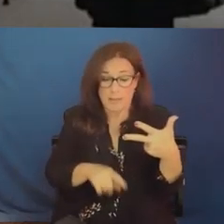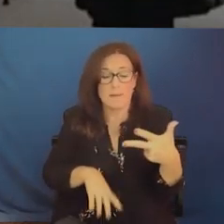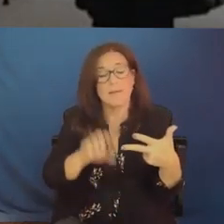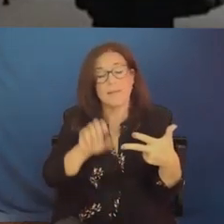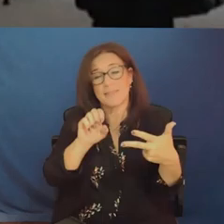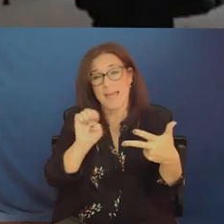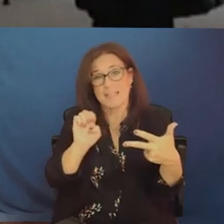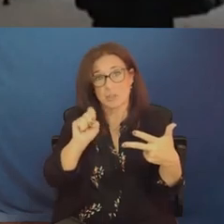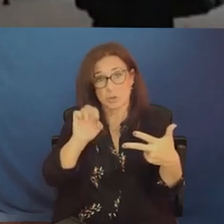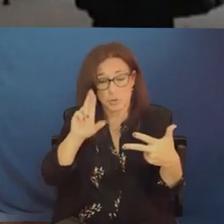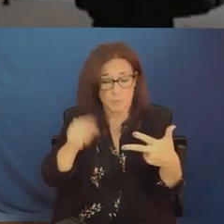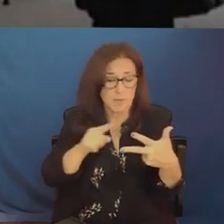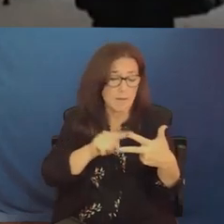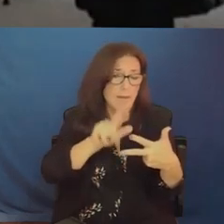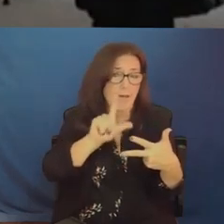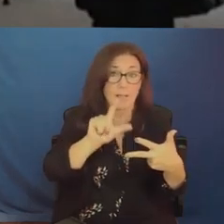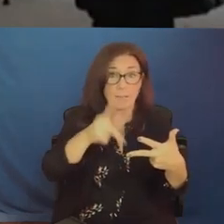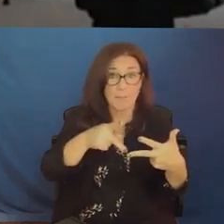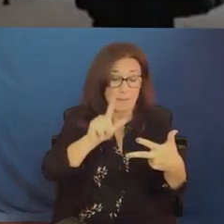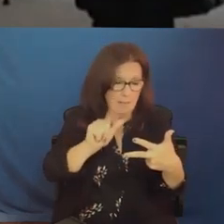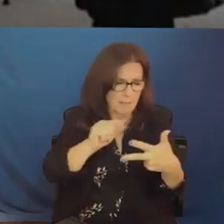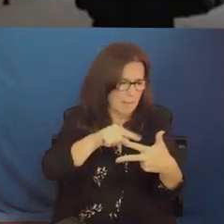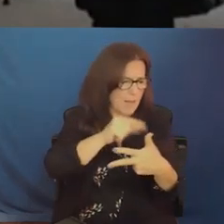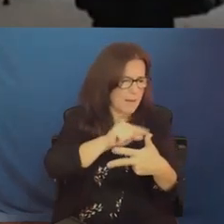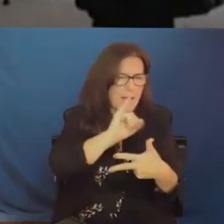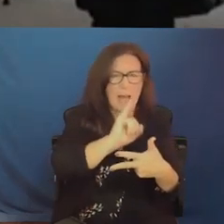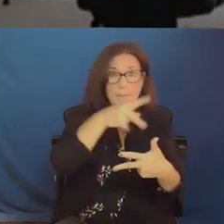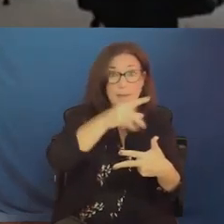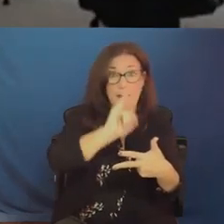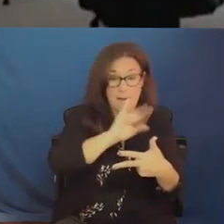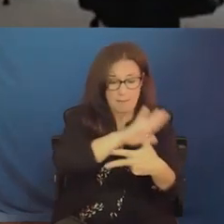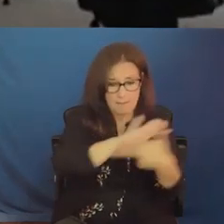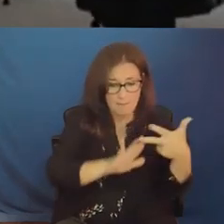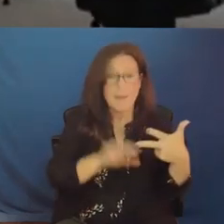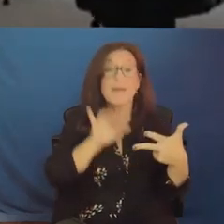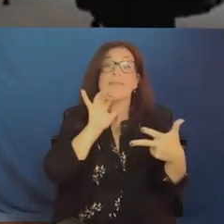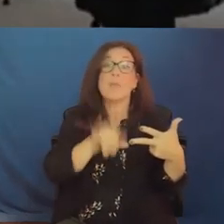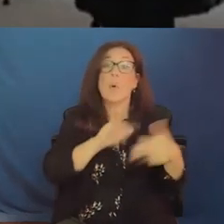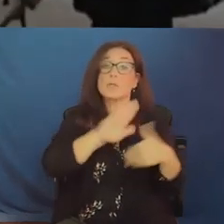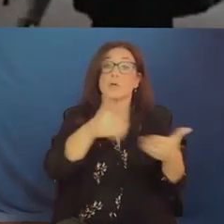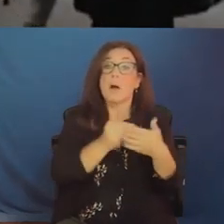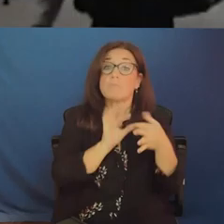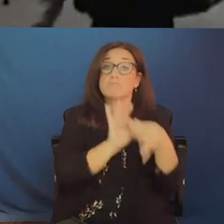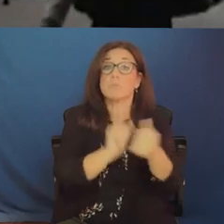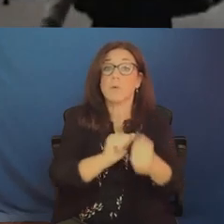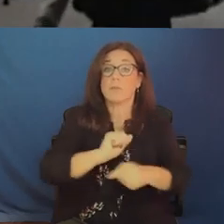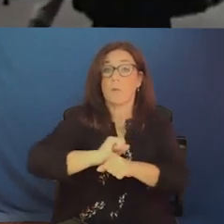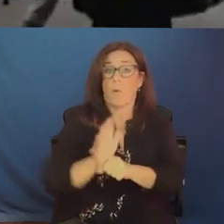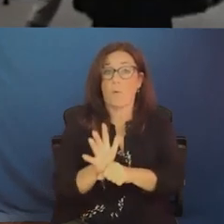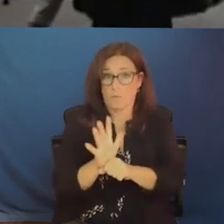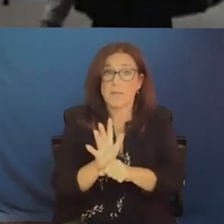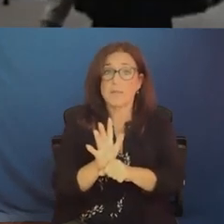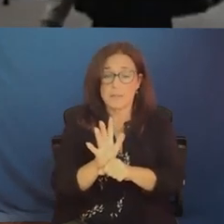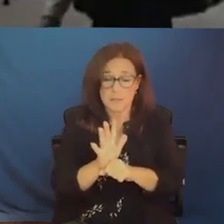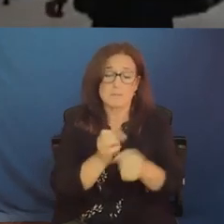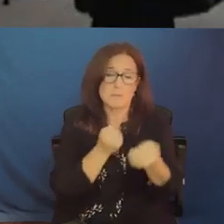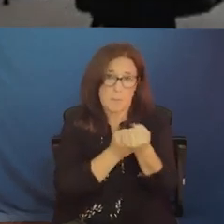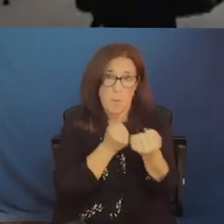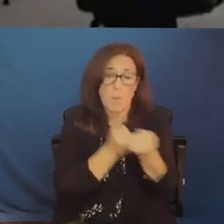planes de eduardo que son subsidios federales y estatales son los planes de asociados con los apoyos de alivio alcover